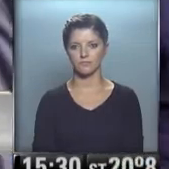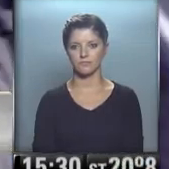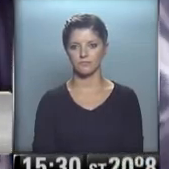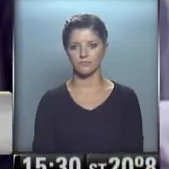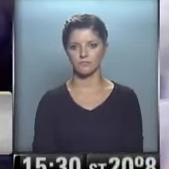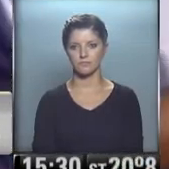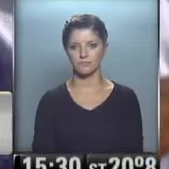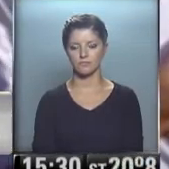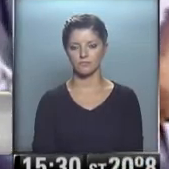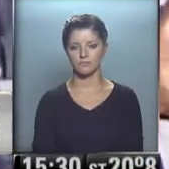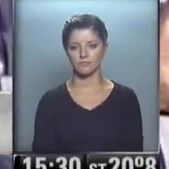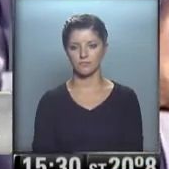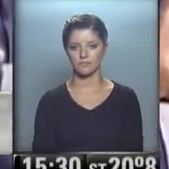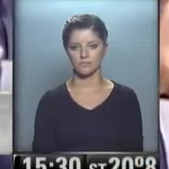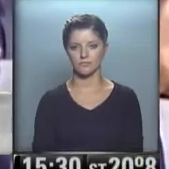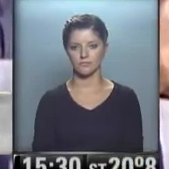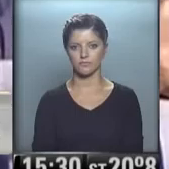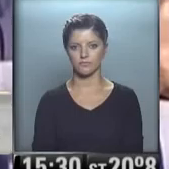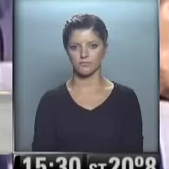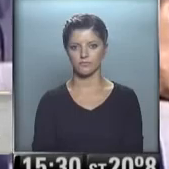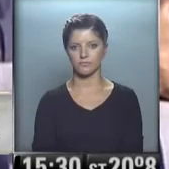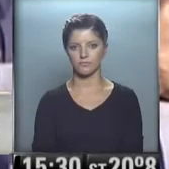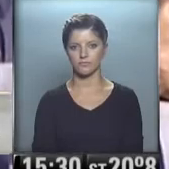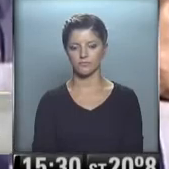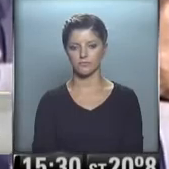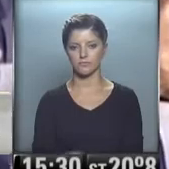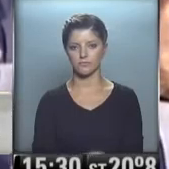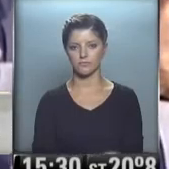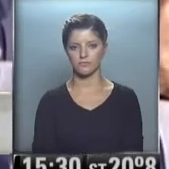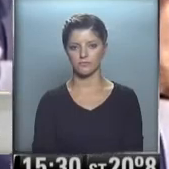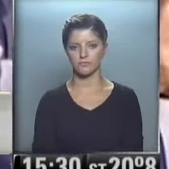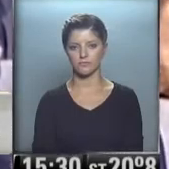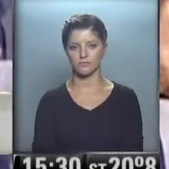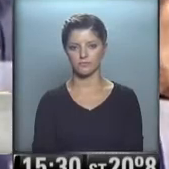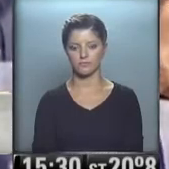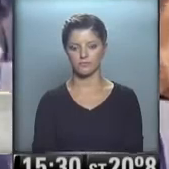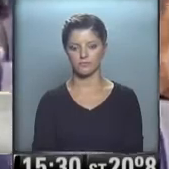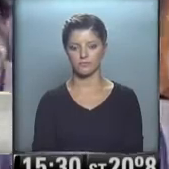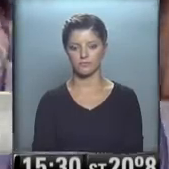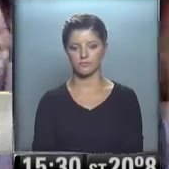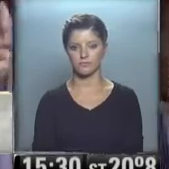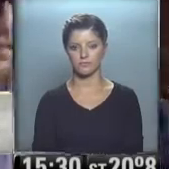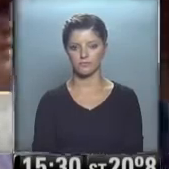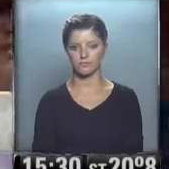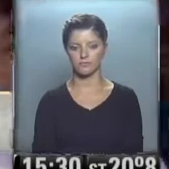Thank you.